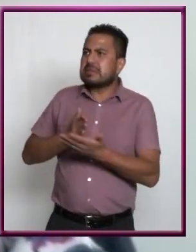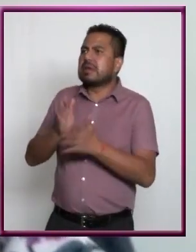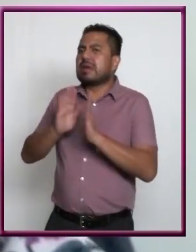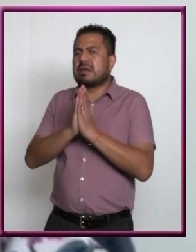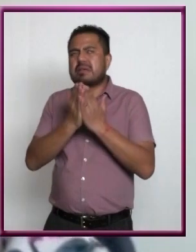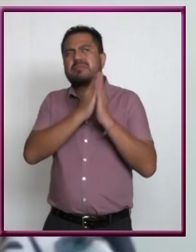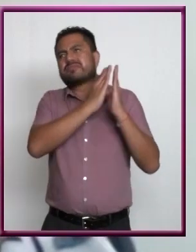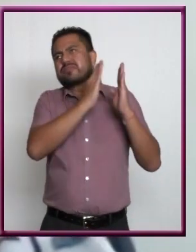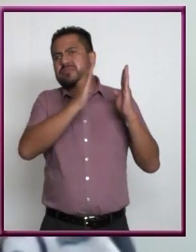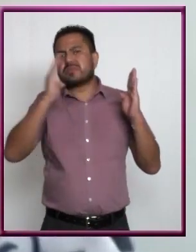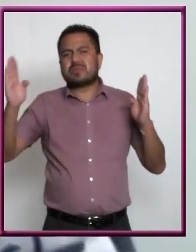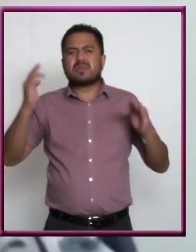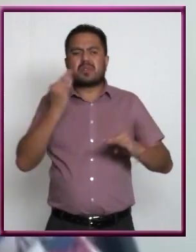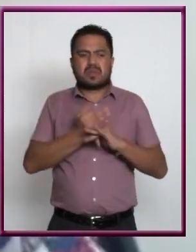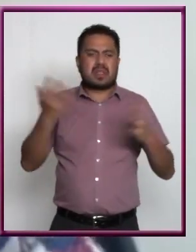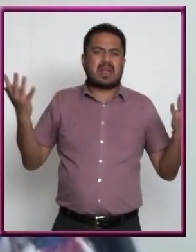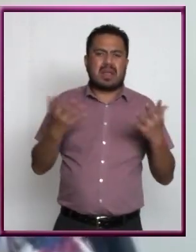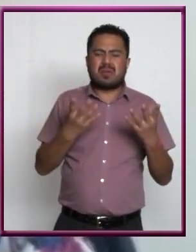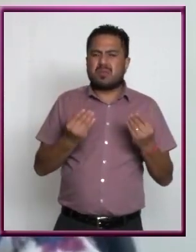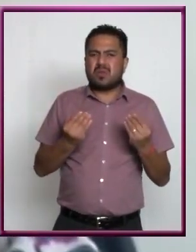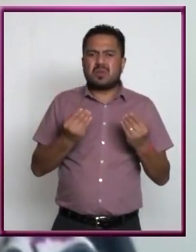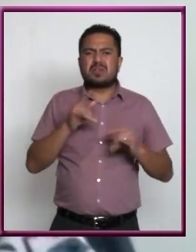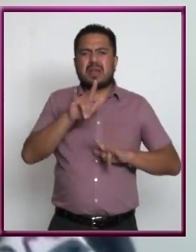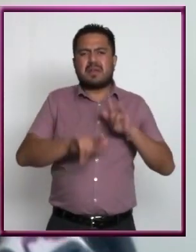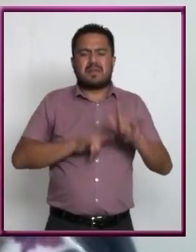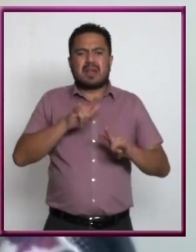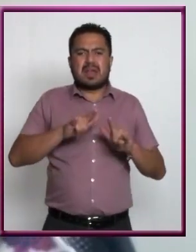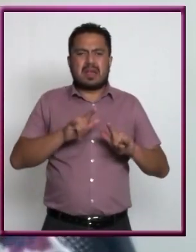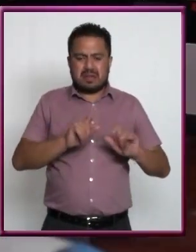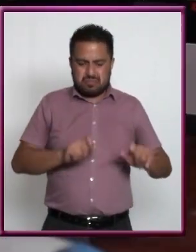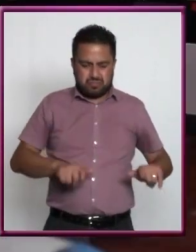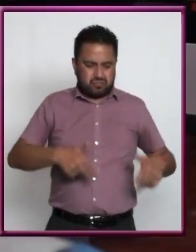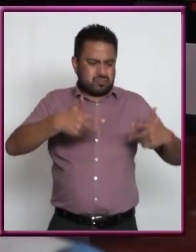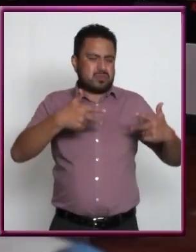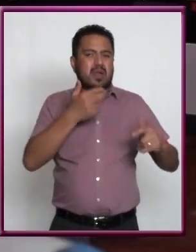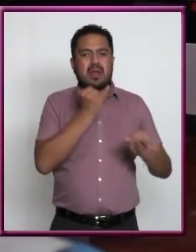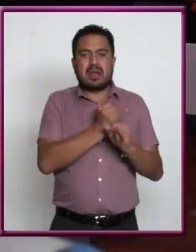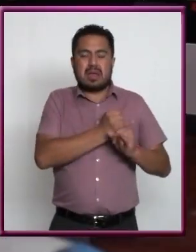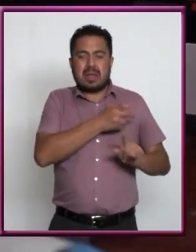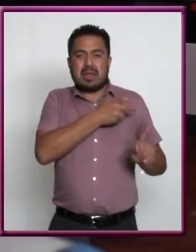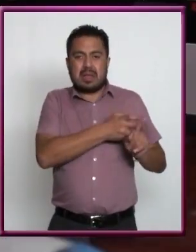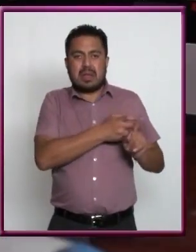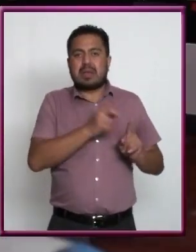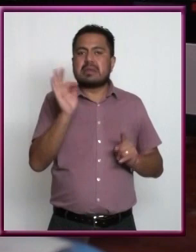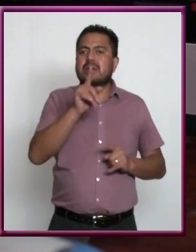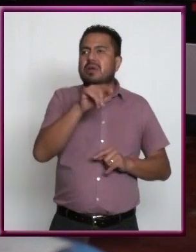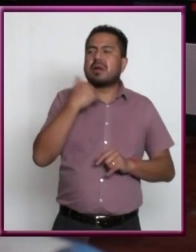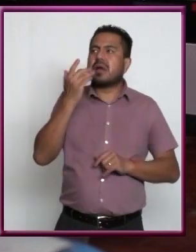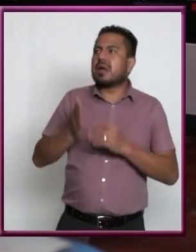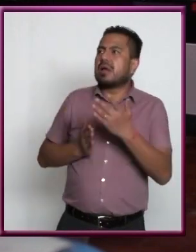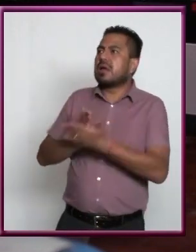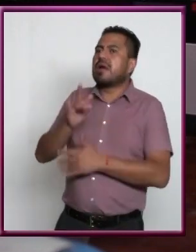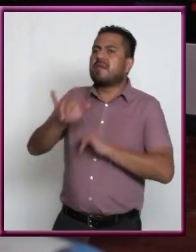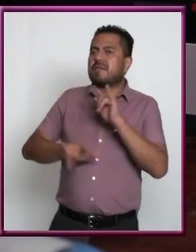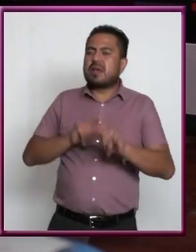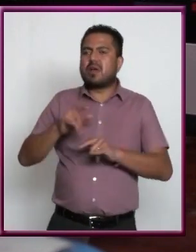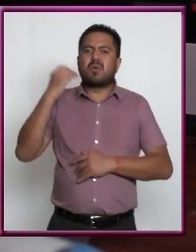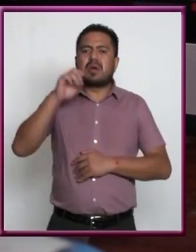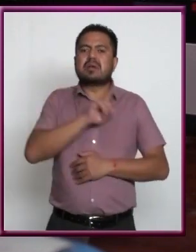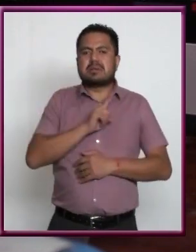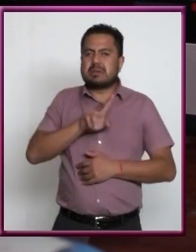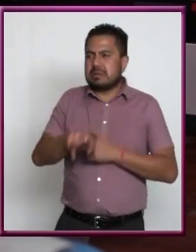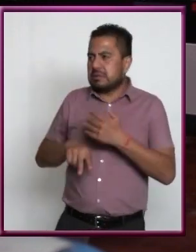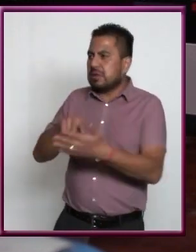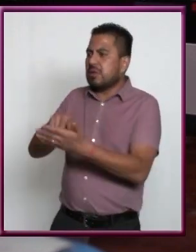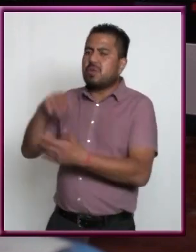librerías. Se están haciendo muchas ferias virtuales, entonces ahora a lo mejor si querías ir a la feria de Oaxaca tenías que estar en